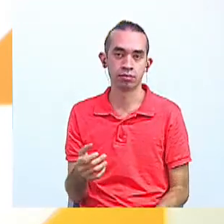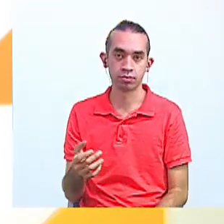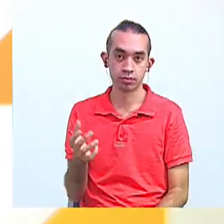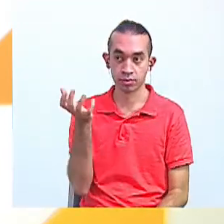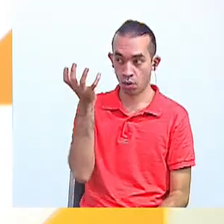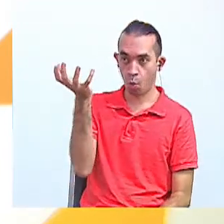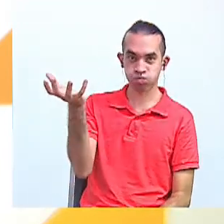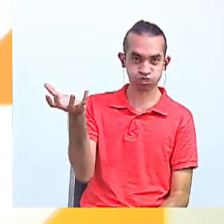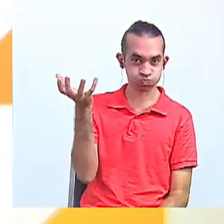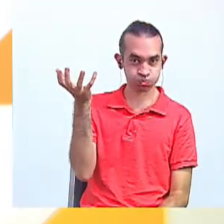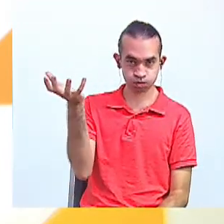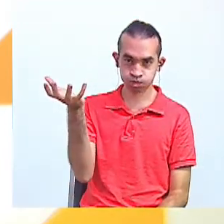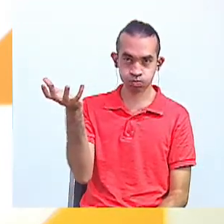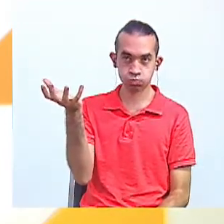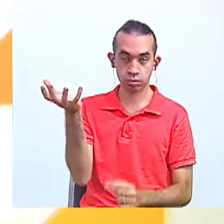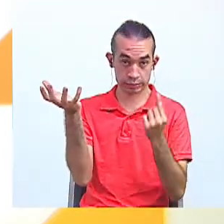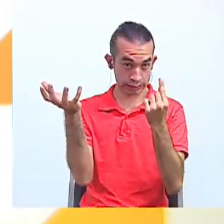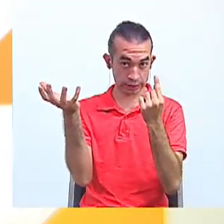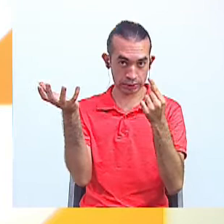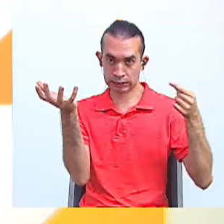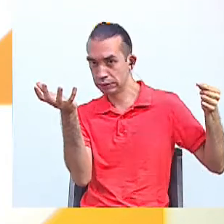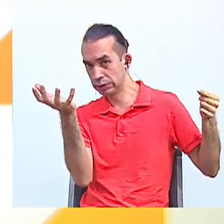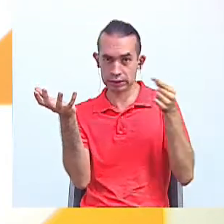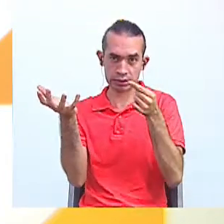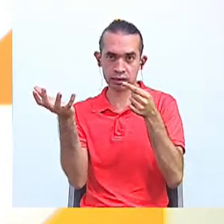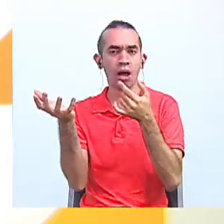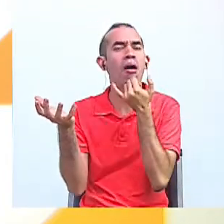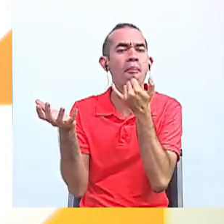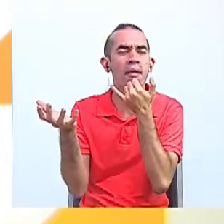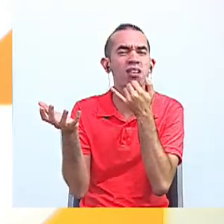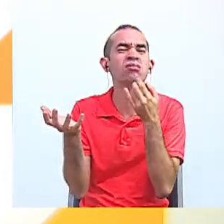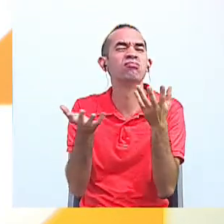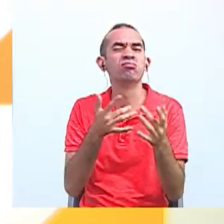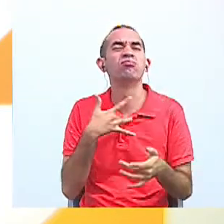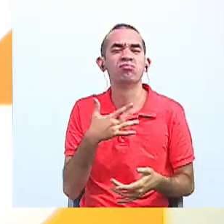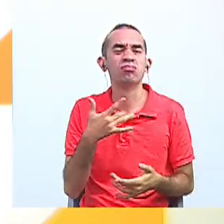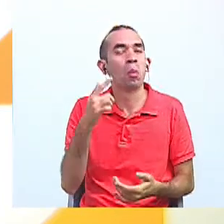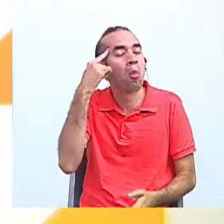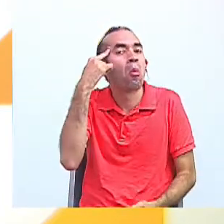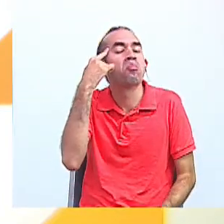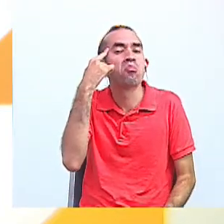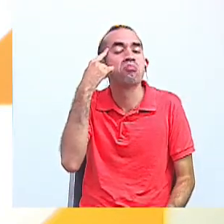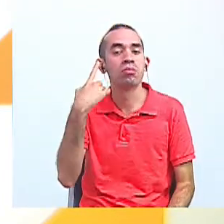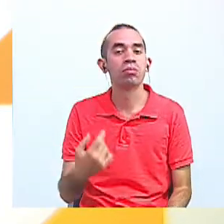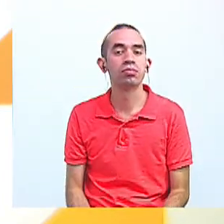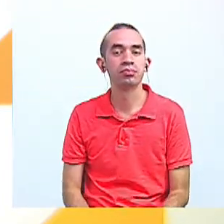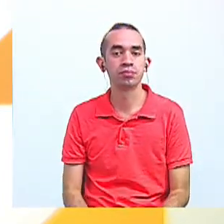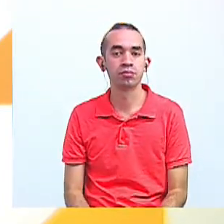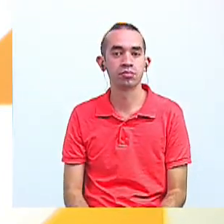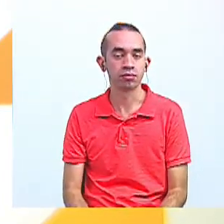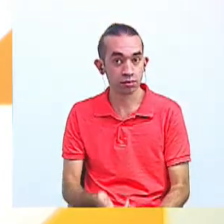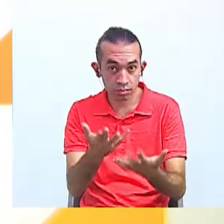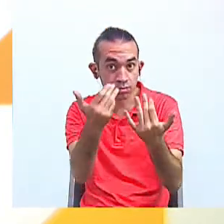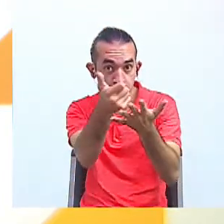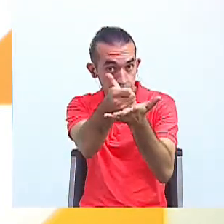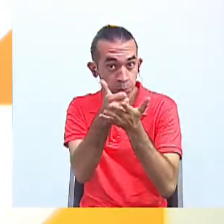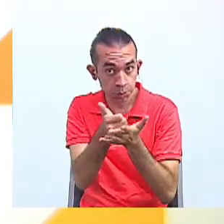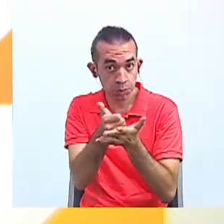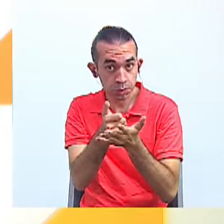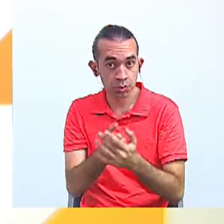atravesar este globo con este pincho? ¿Qué creen ustedes que va a ocurrir? ¿Me ayudan a